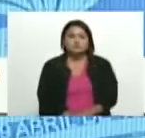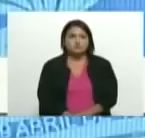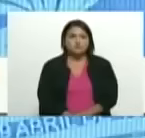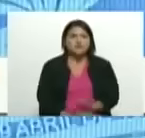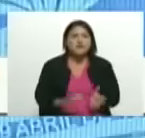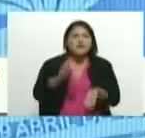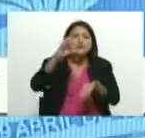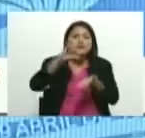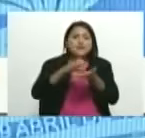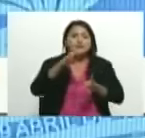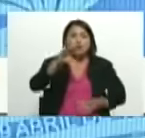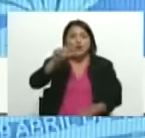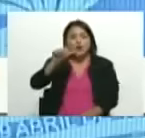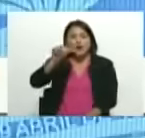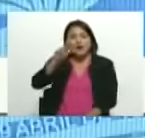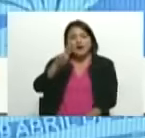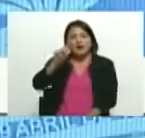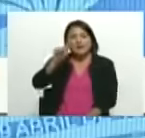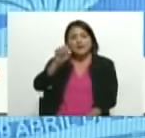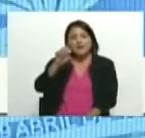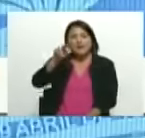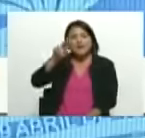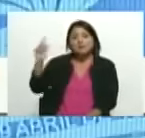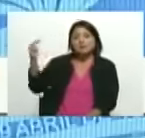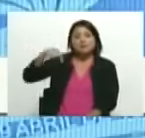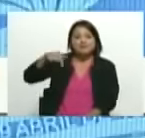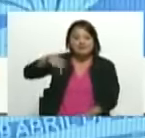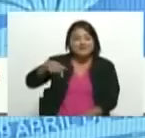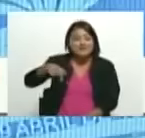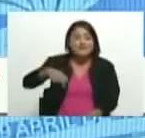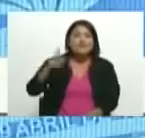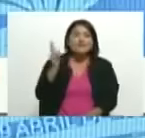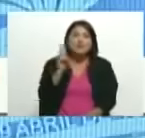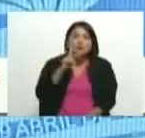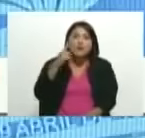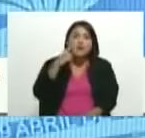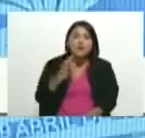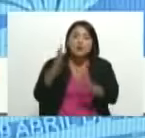Centro Carter venga y cuente los votos que están en las actas de las mesas.